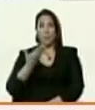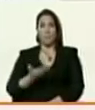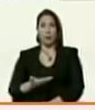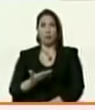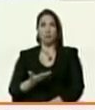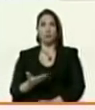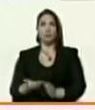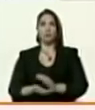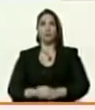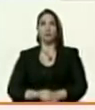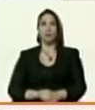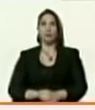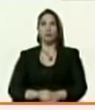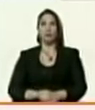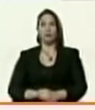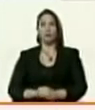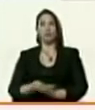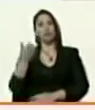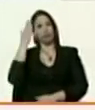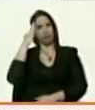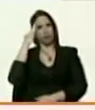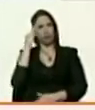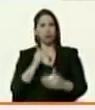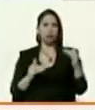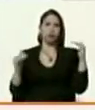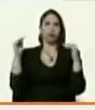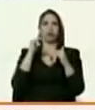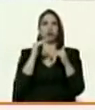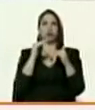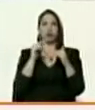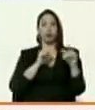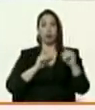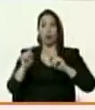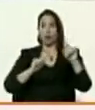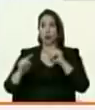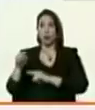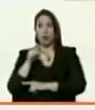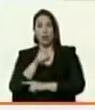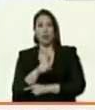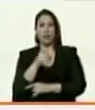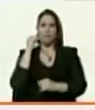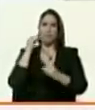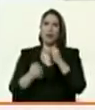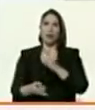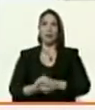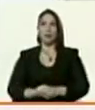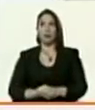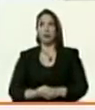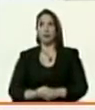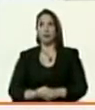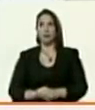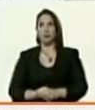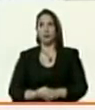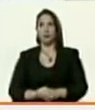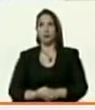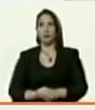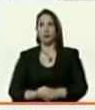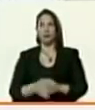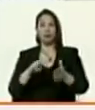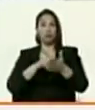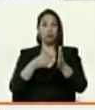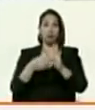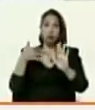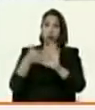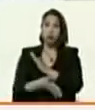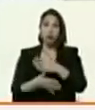cualidad de carácter también moral a acciones como esta, que finalmente no son sino